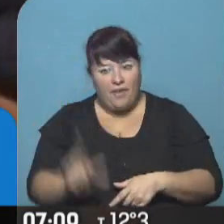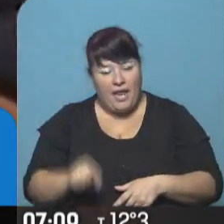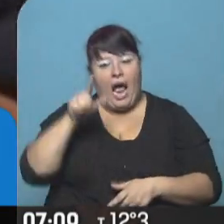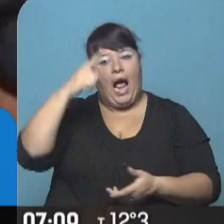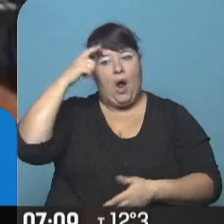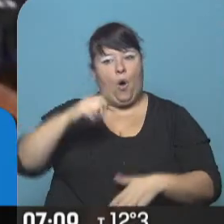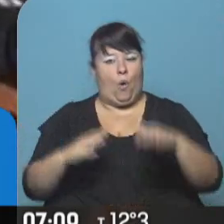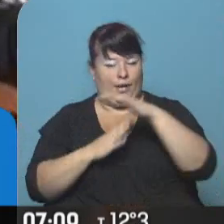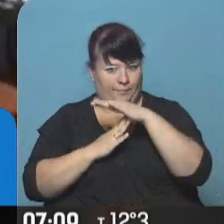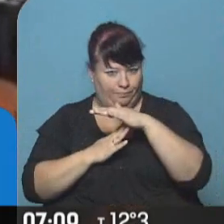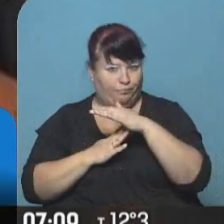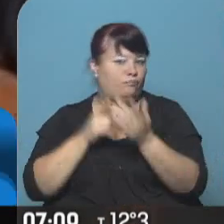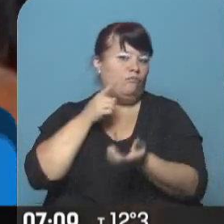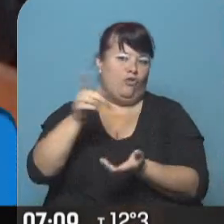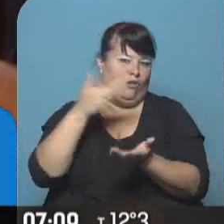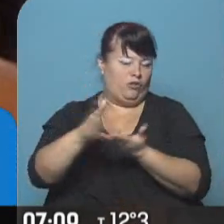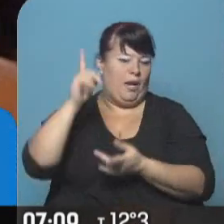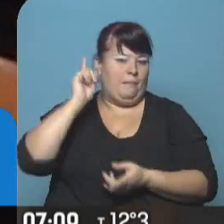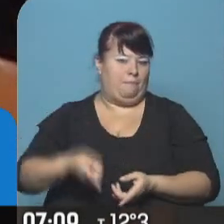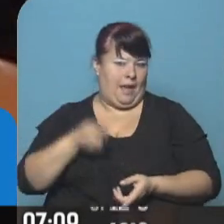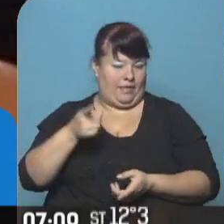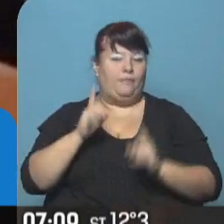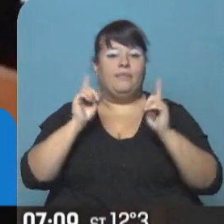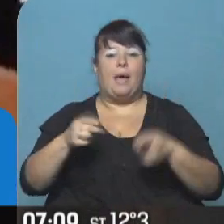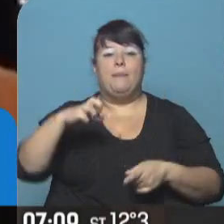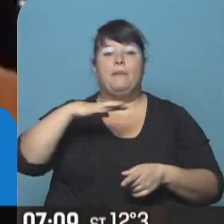ante la Corte Suprema en rechazo de la decisión.